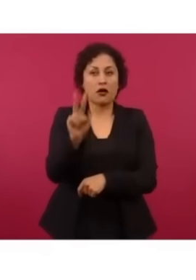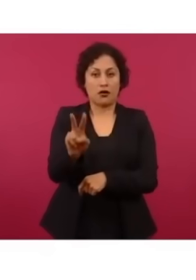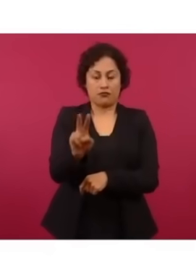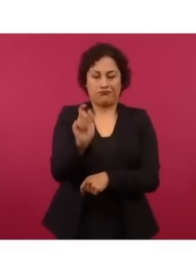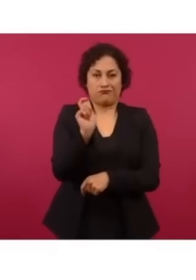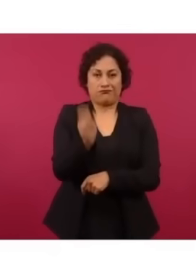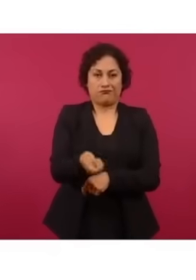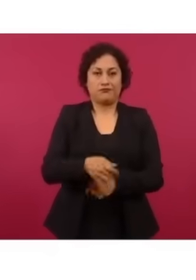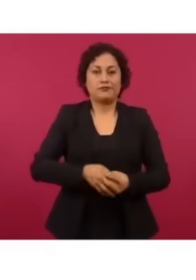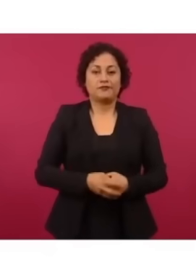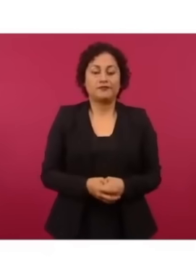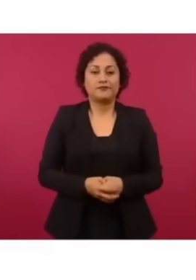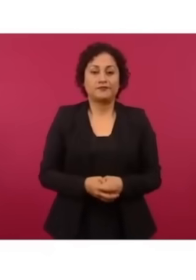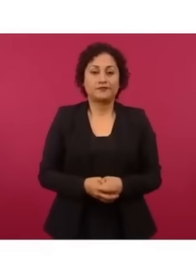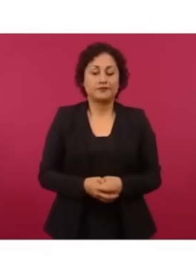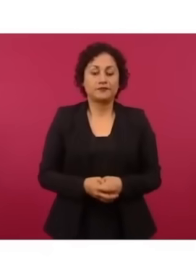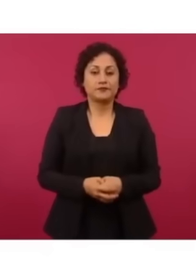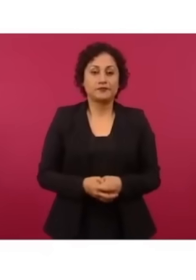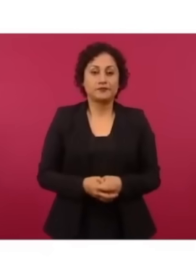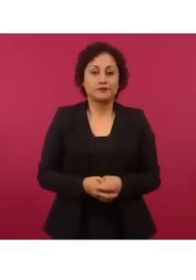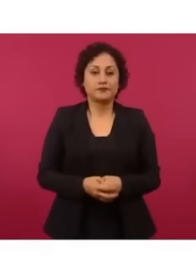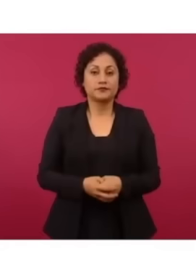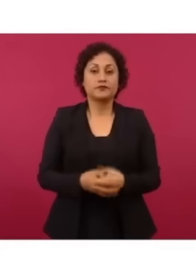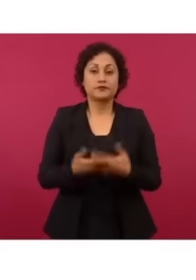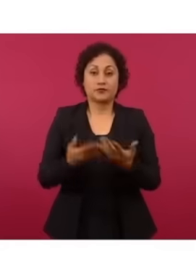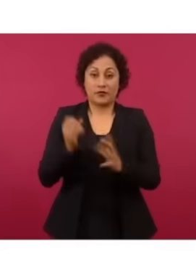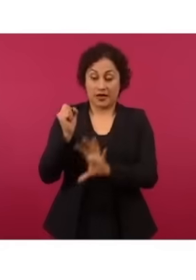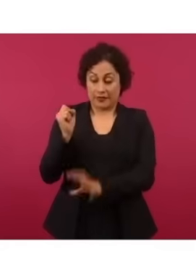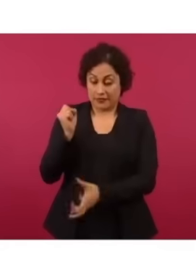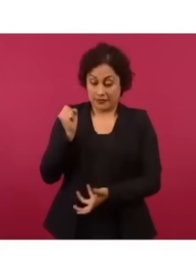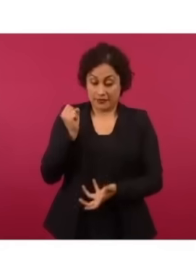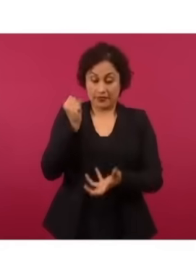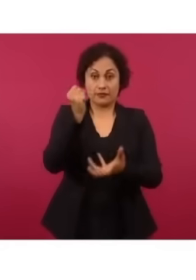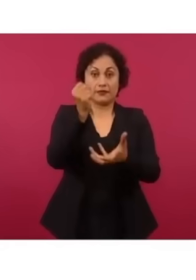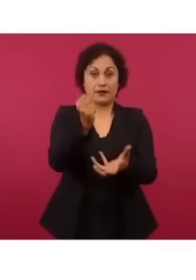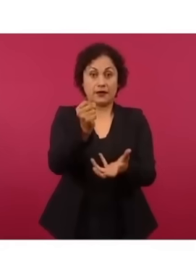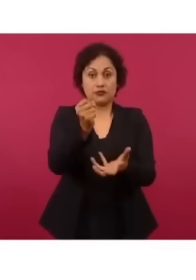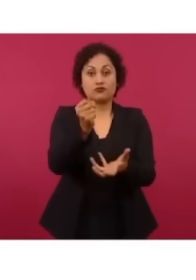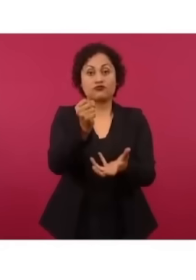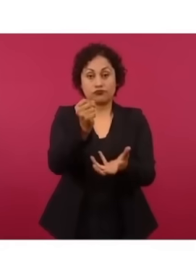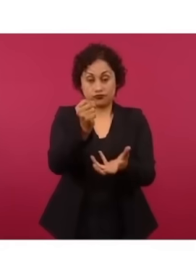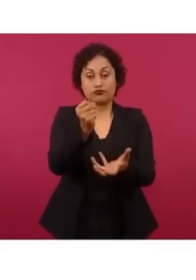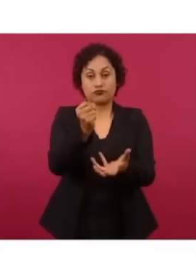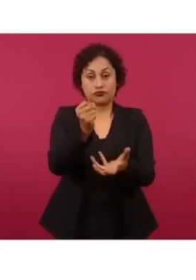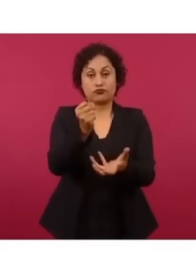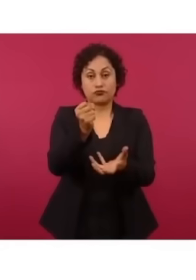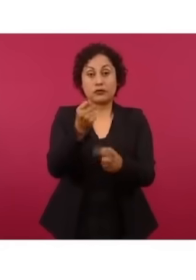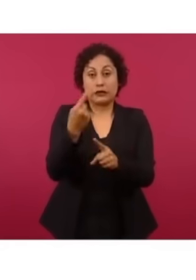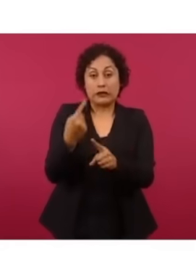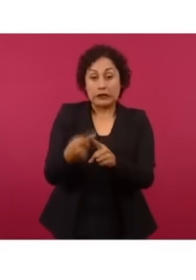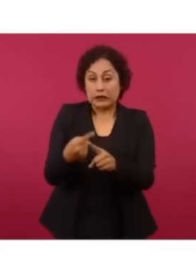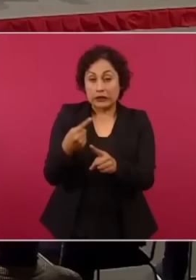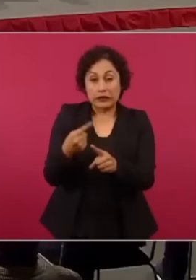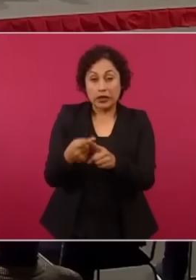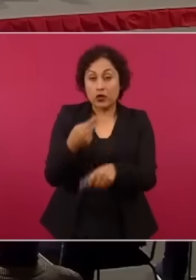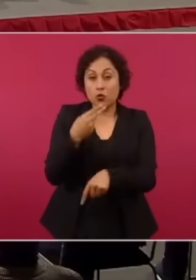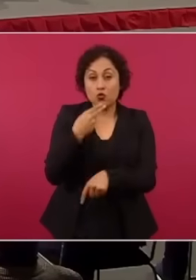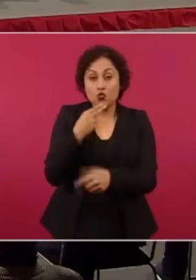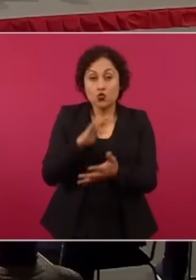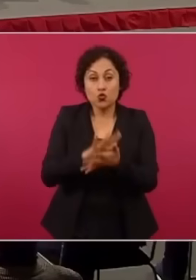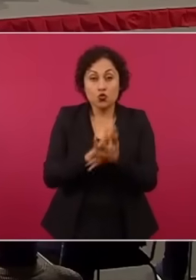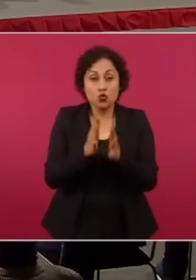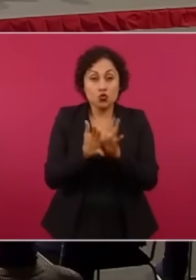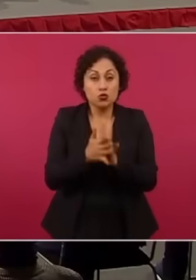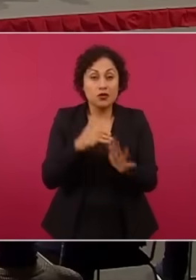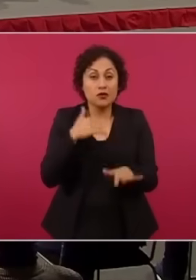el uso que se le dio a estos recursos por parte del grupo empresarial que